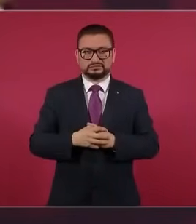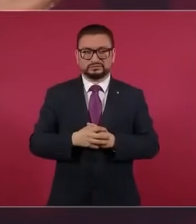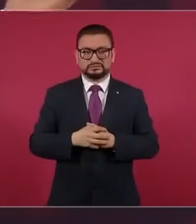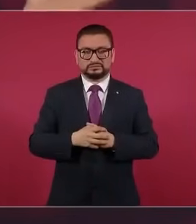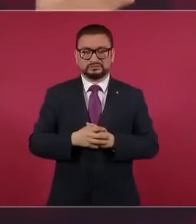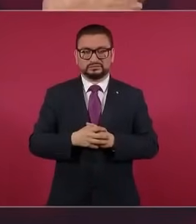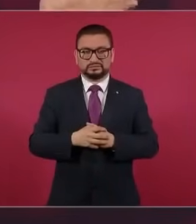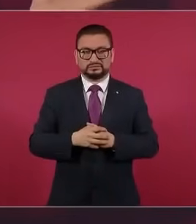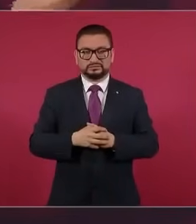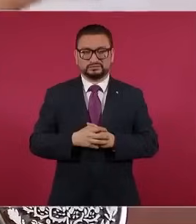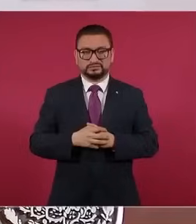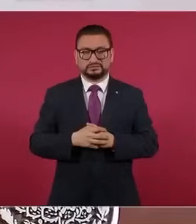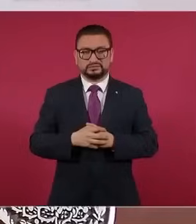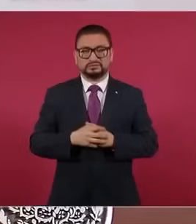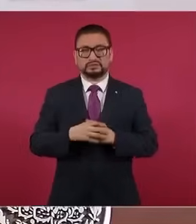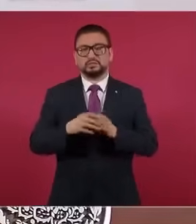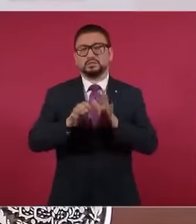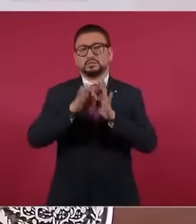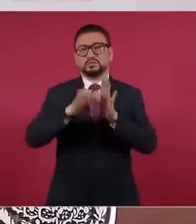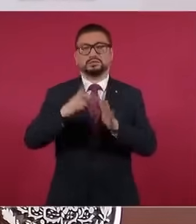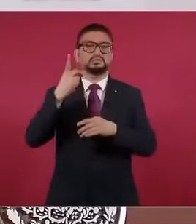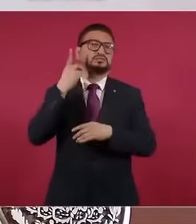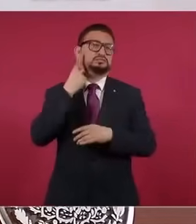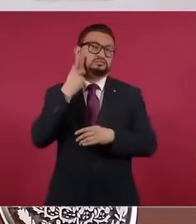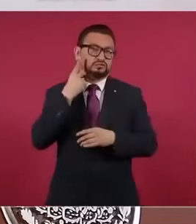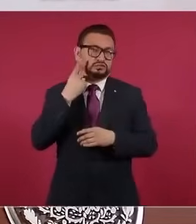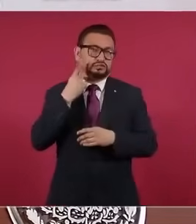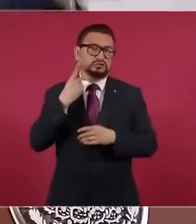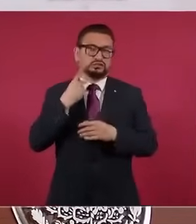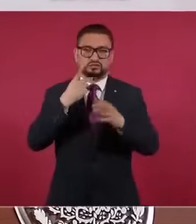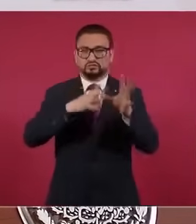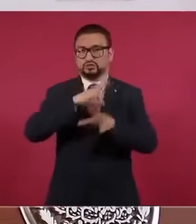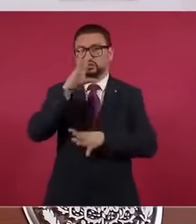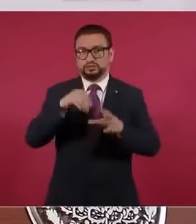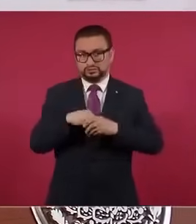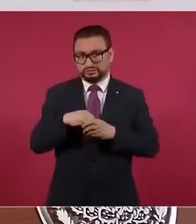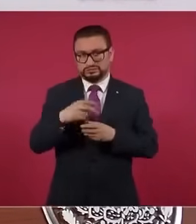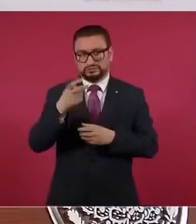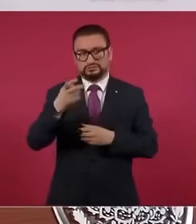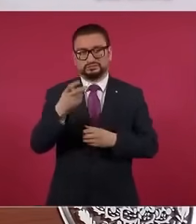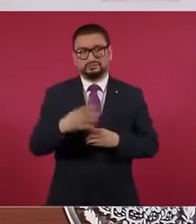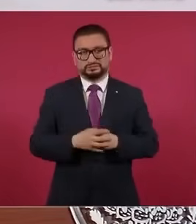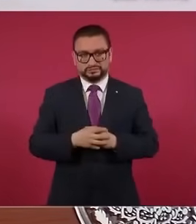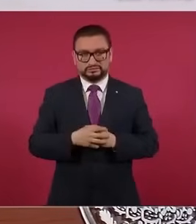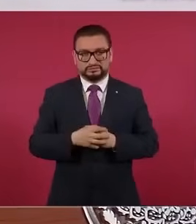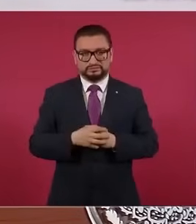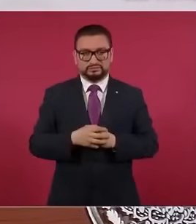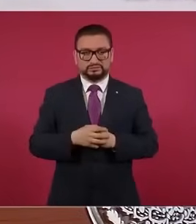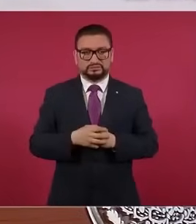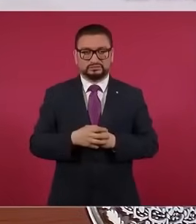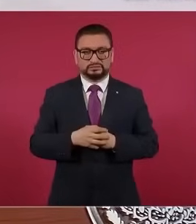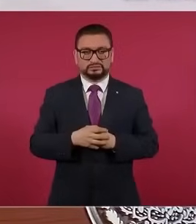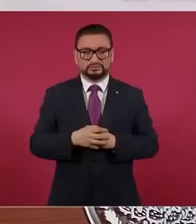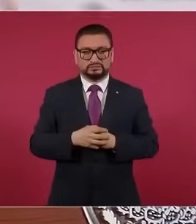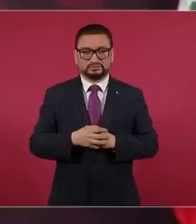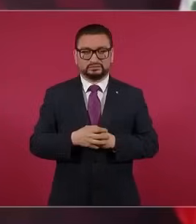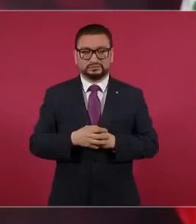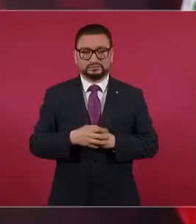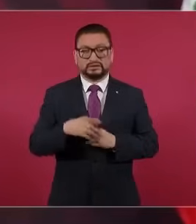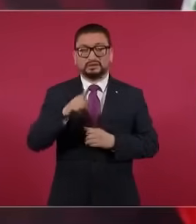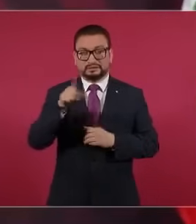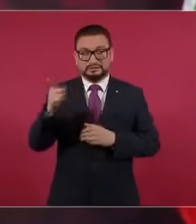de diputados del total en el Congreso. Así.